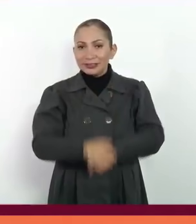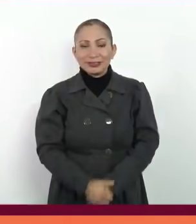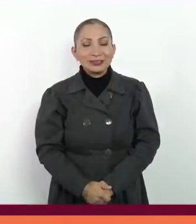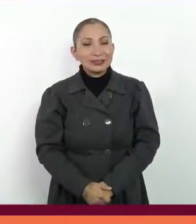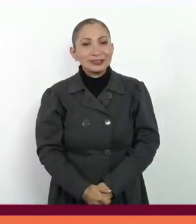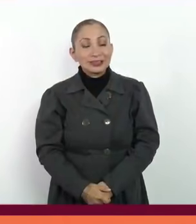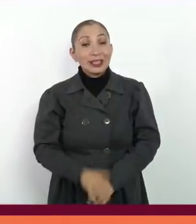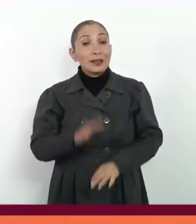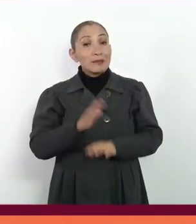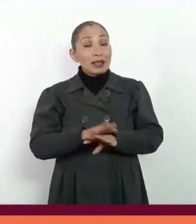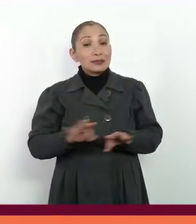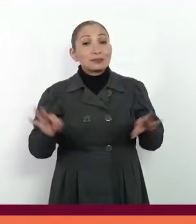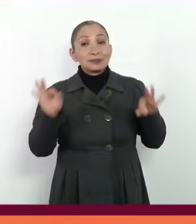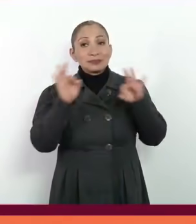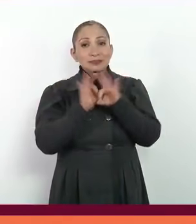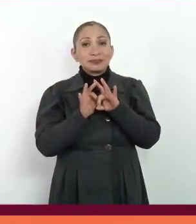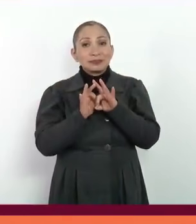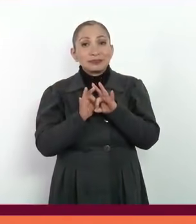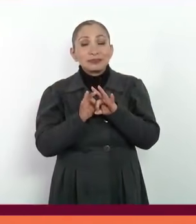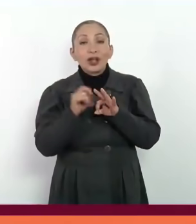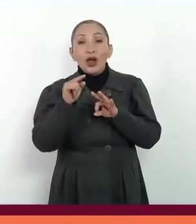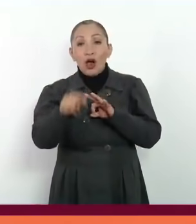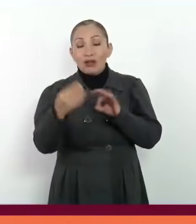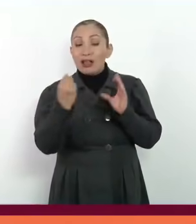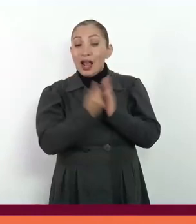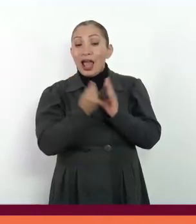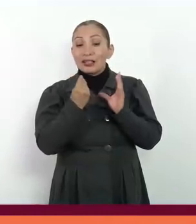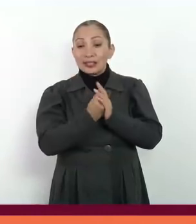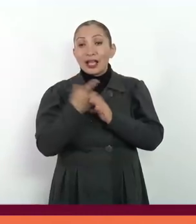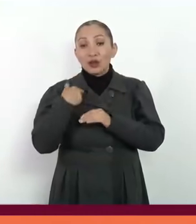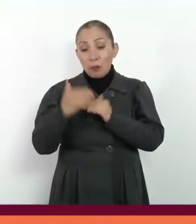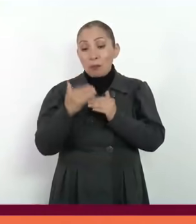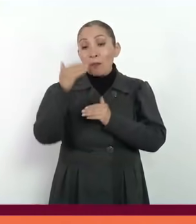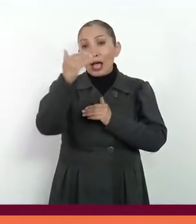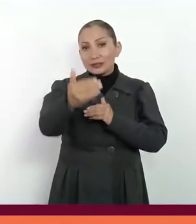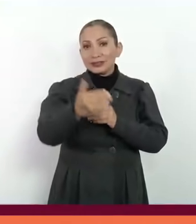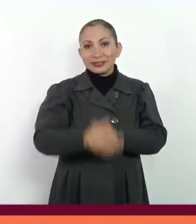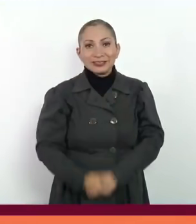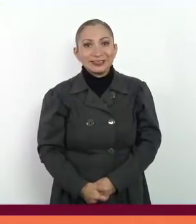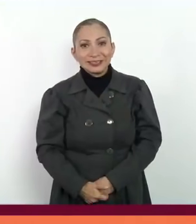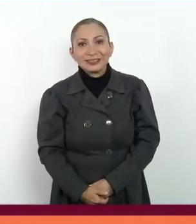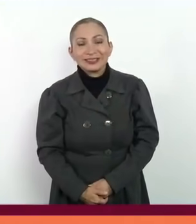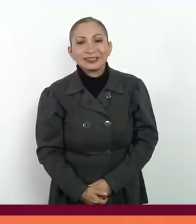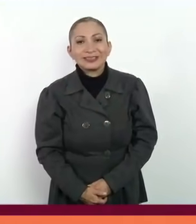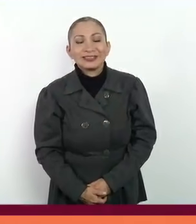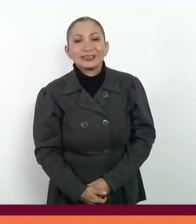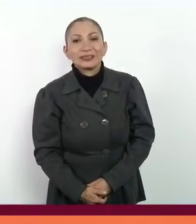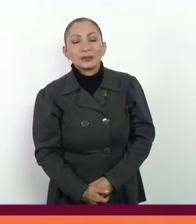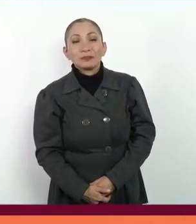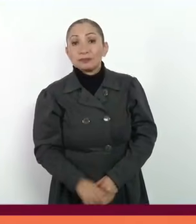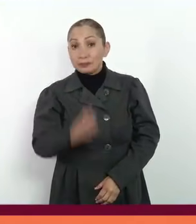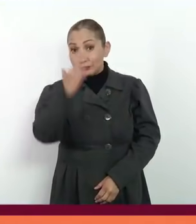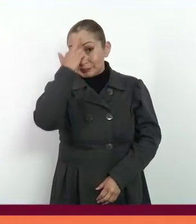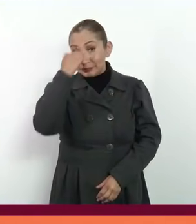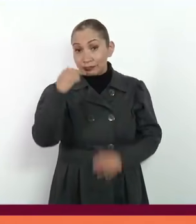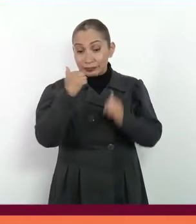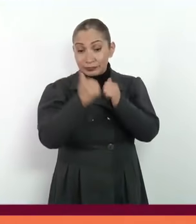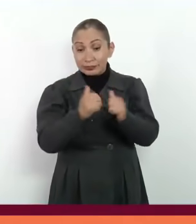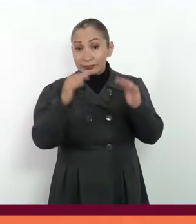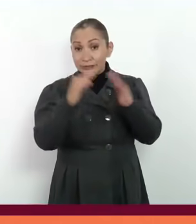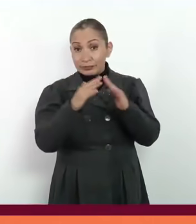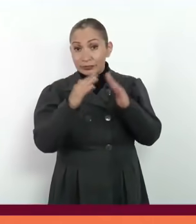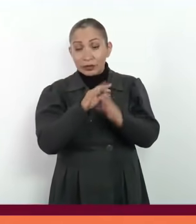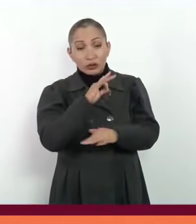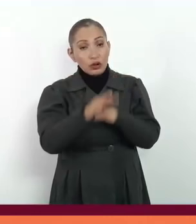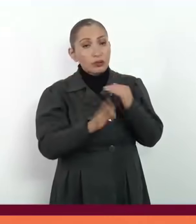y fortalecidos. Y lo más importante, con las sesiones de su grado avanzadas. Recuerden que estando en